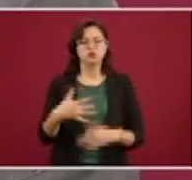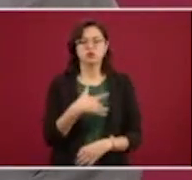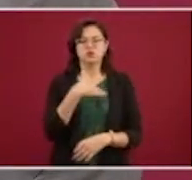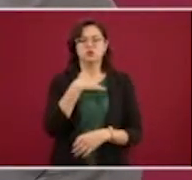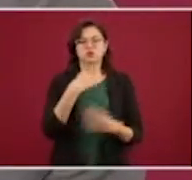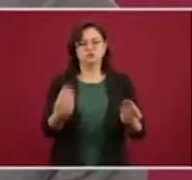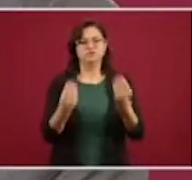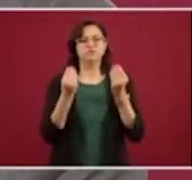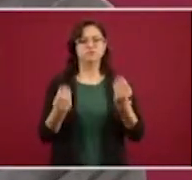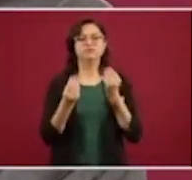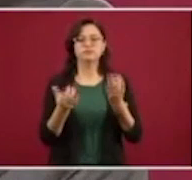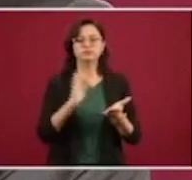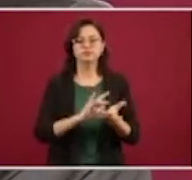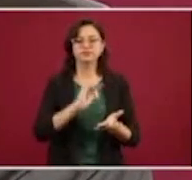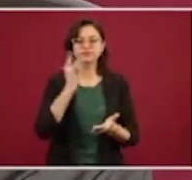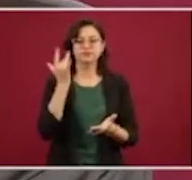y